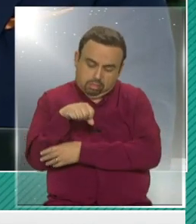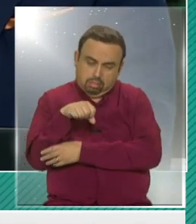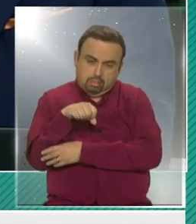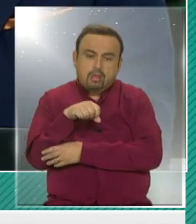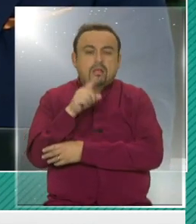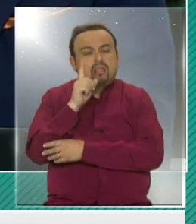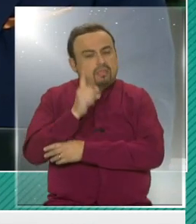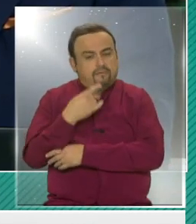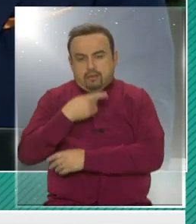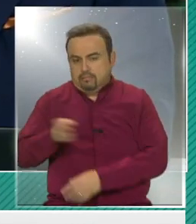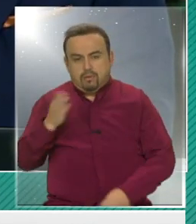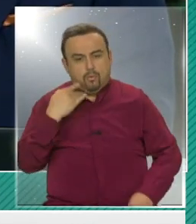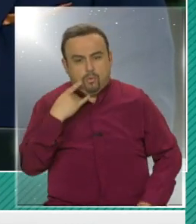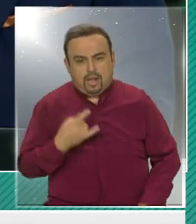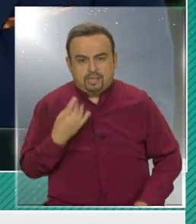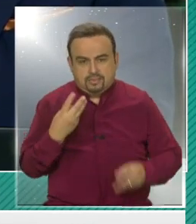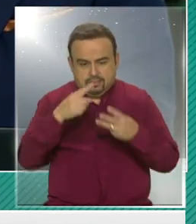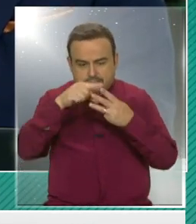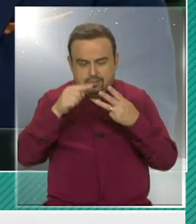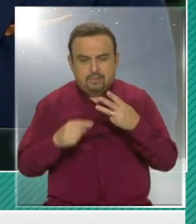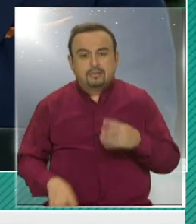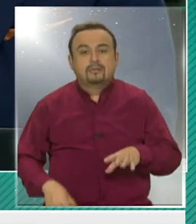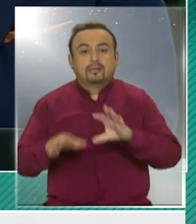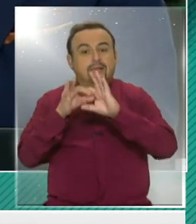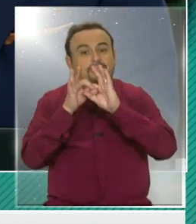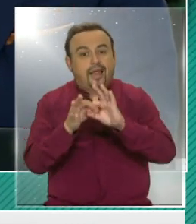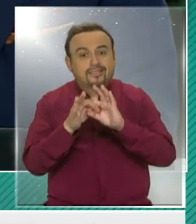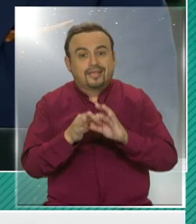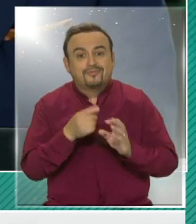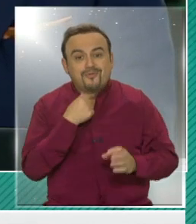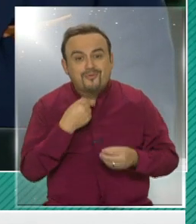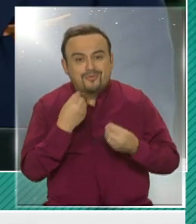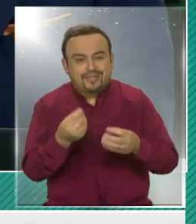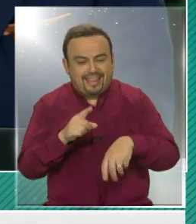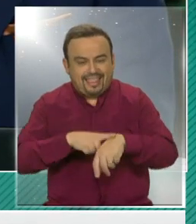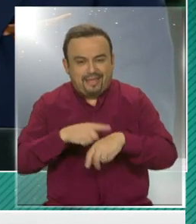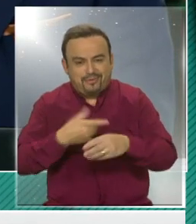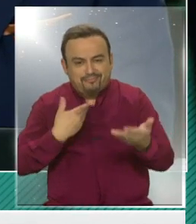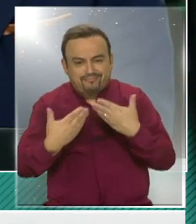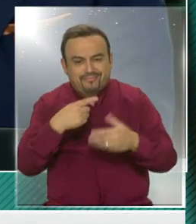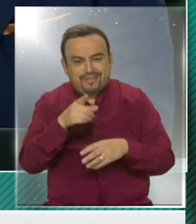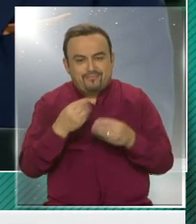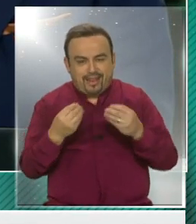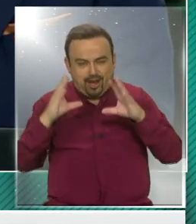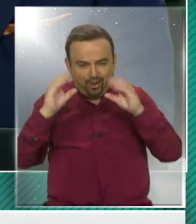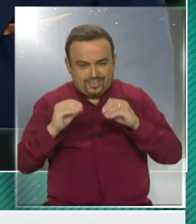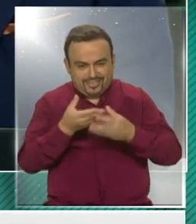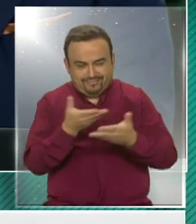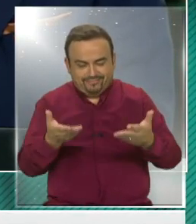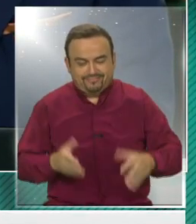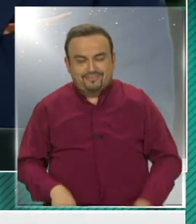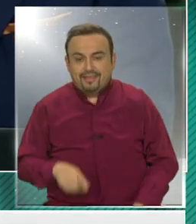urgencias doctor ha sido un gusto gracias por su tiempo esta hora de la noche